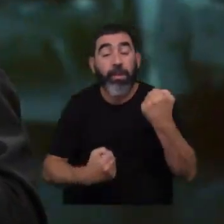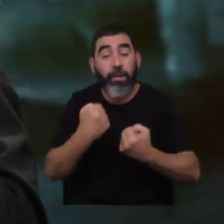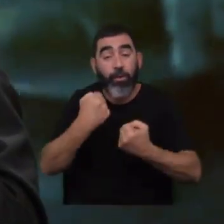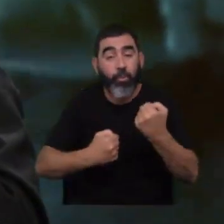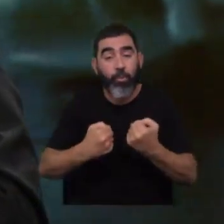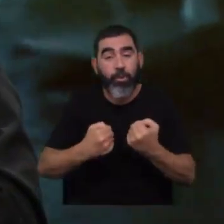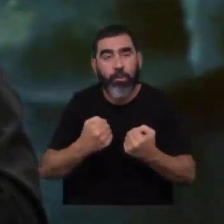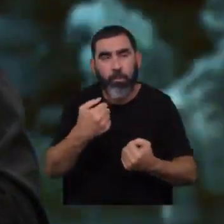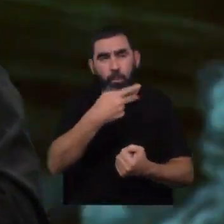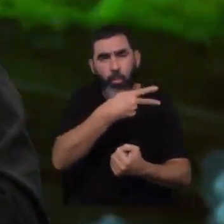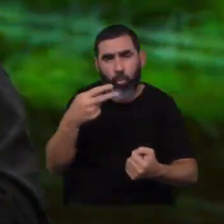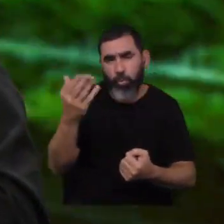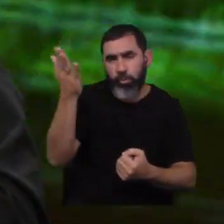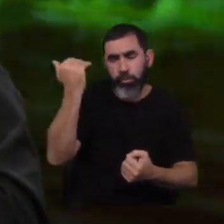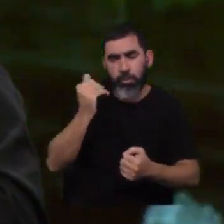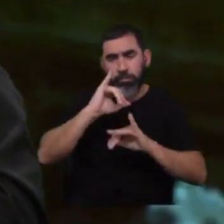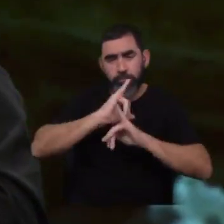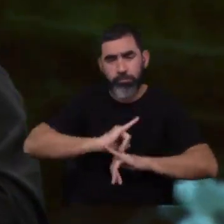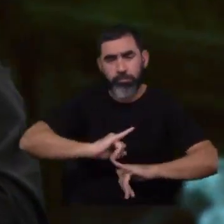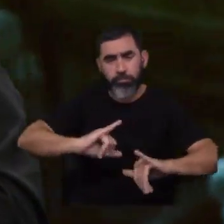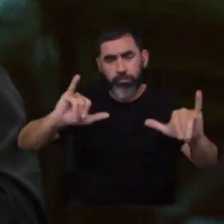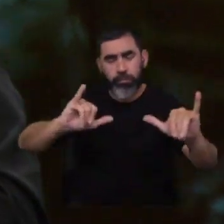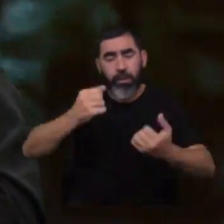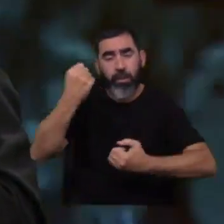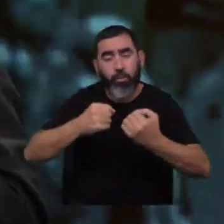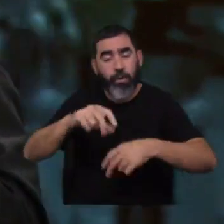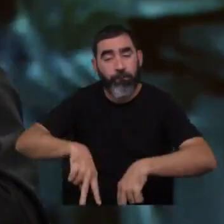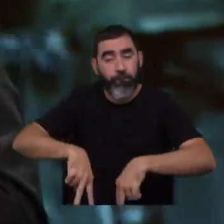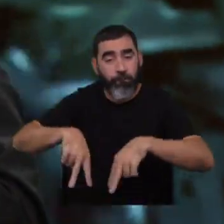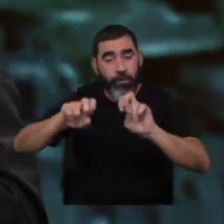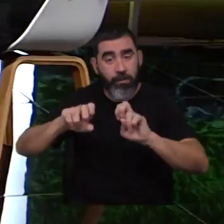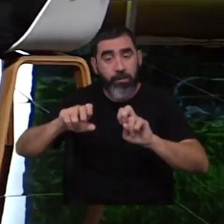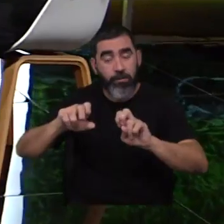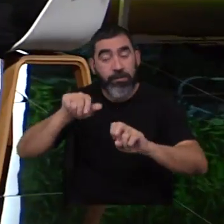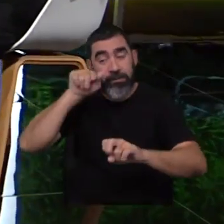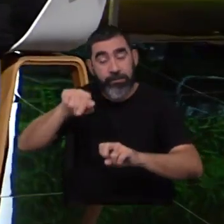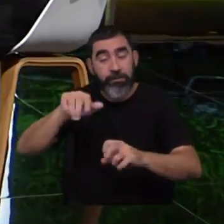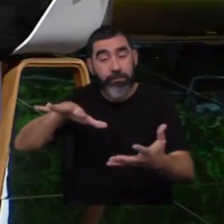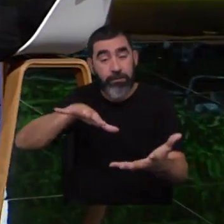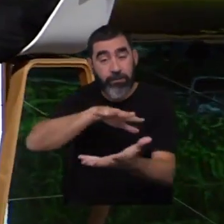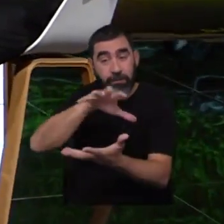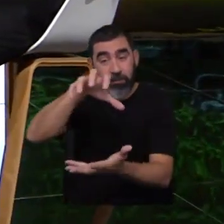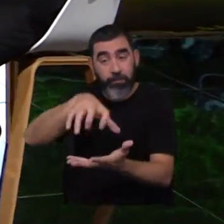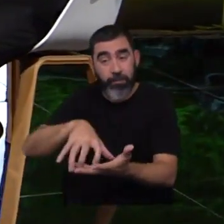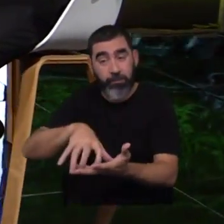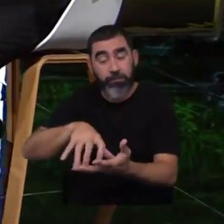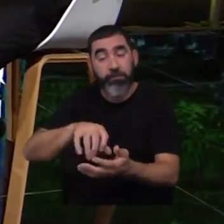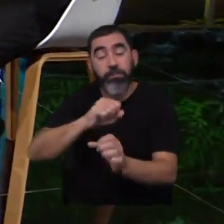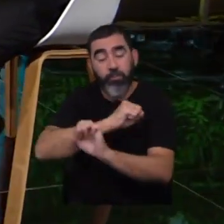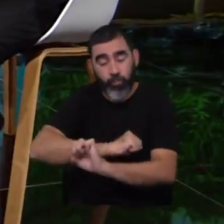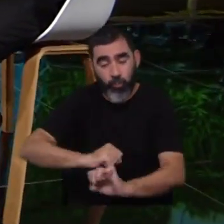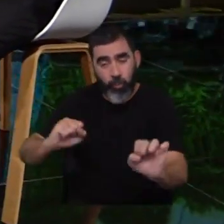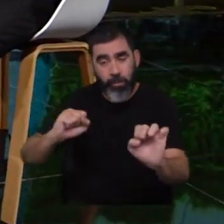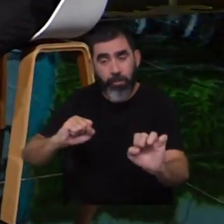hace un par de semanas lanzamos el espacio La Industria Investiga, que justamente es un espacio donde se permite a